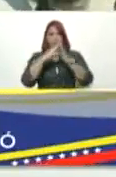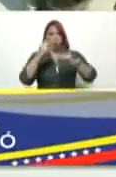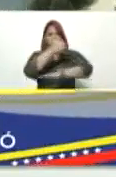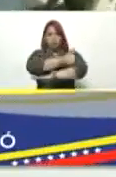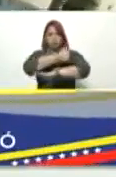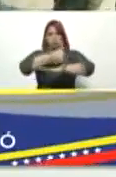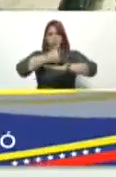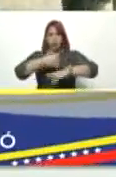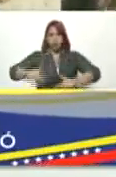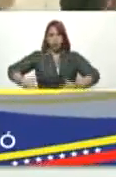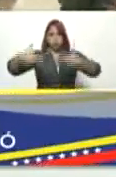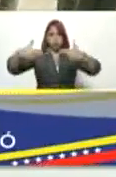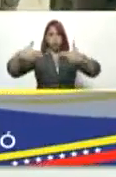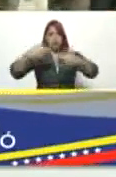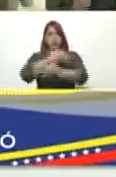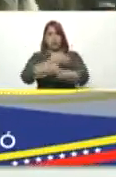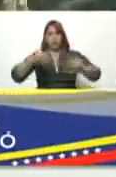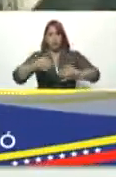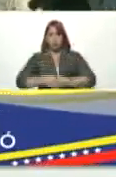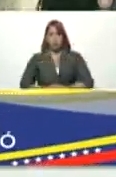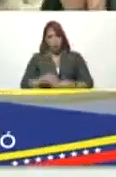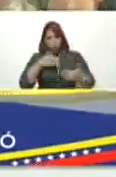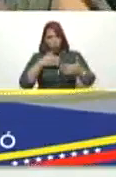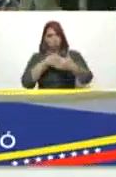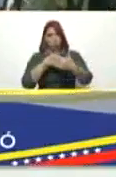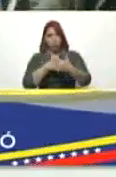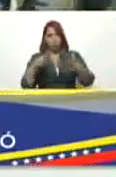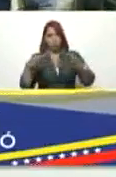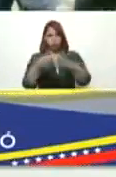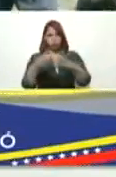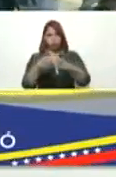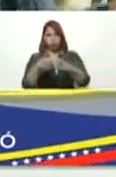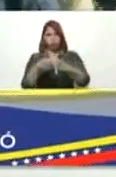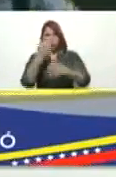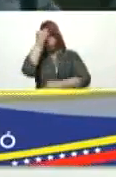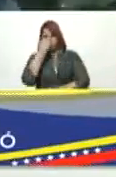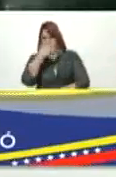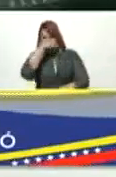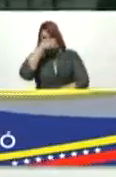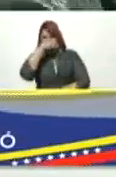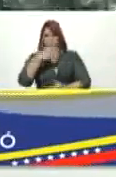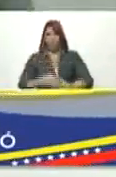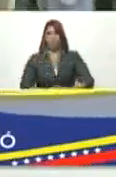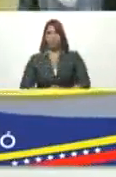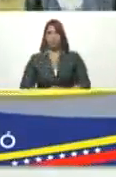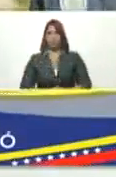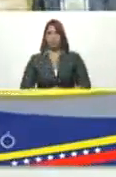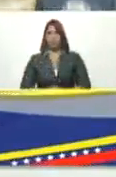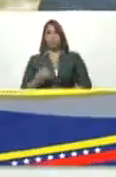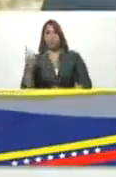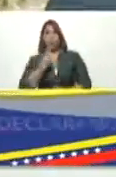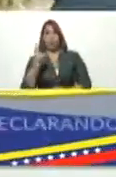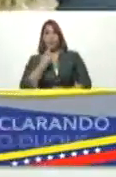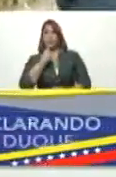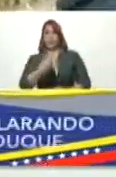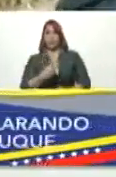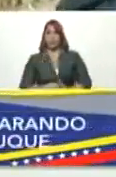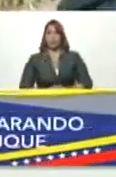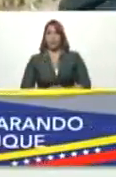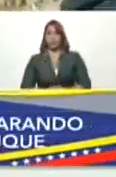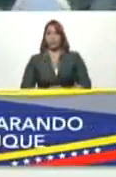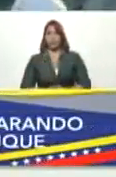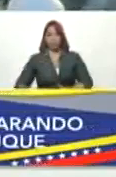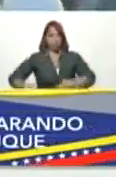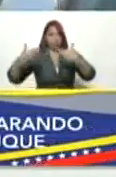el combate exitoso contra el paramilitarismo y el delito que están dando. Solamente les digo, al